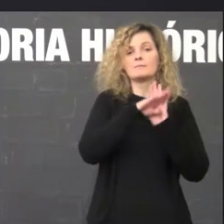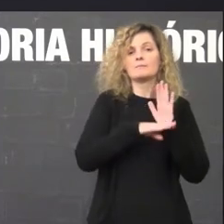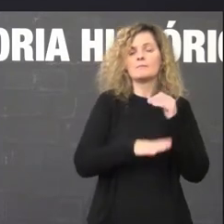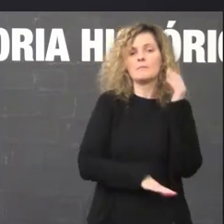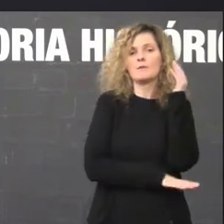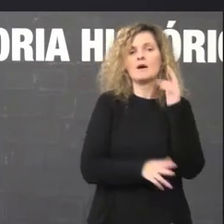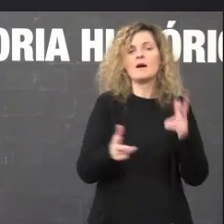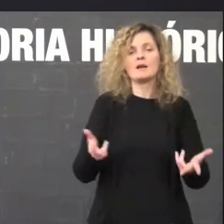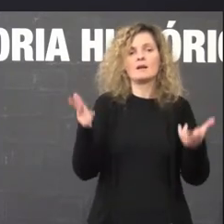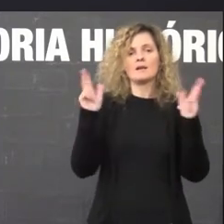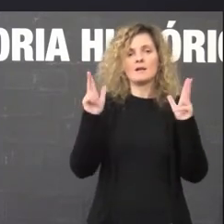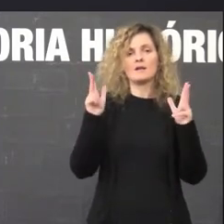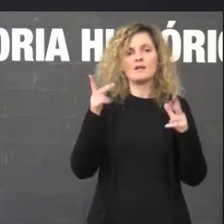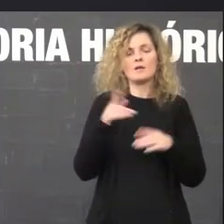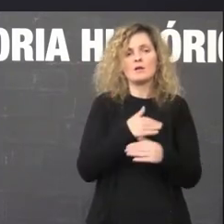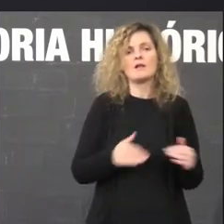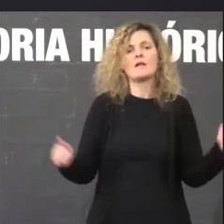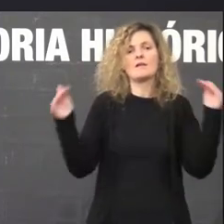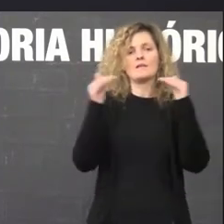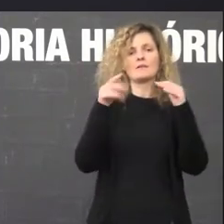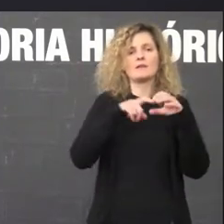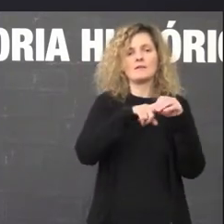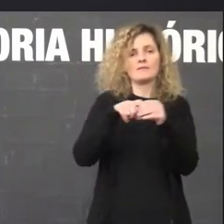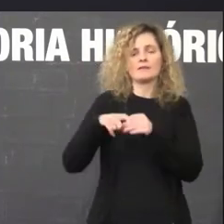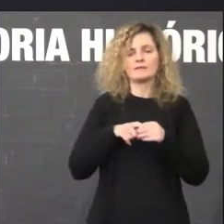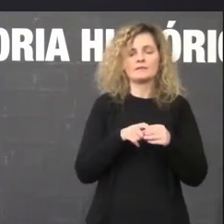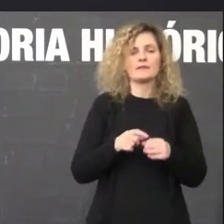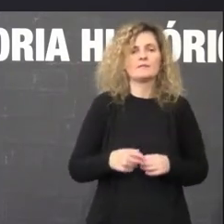de libertad, igualdad e fraternidade.